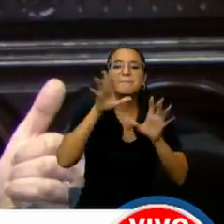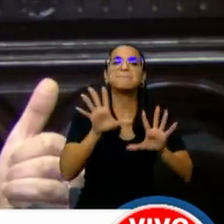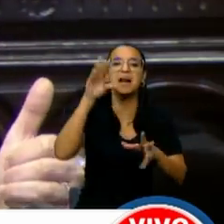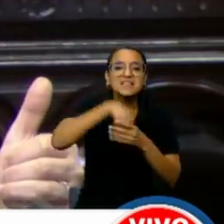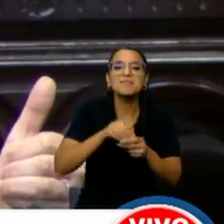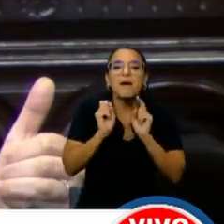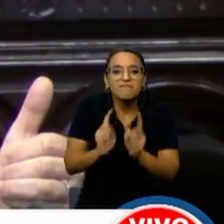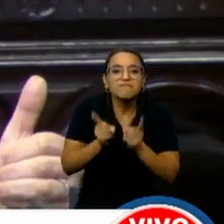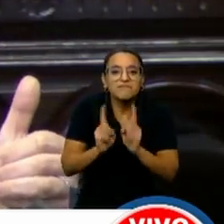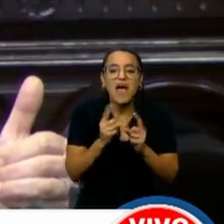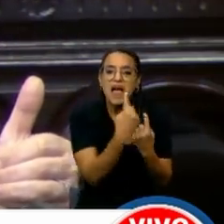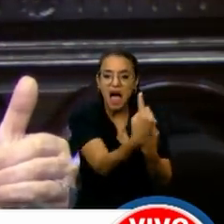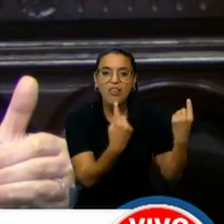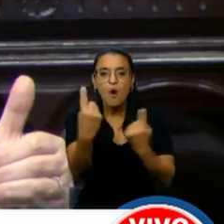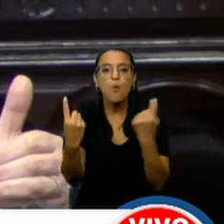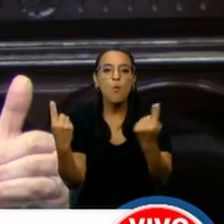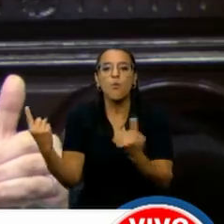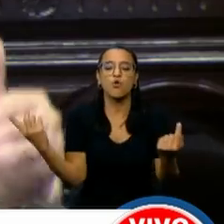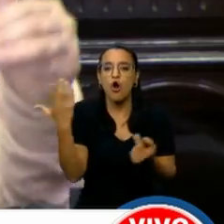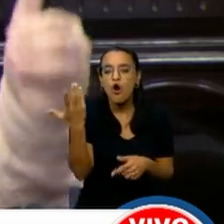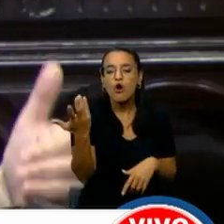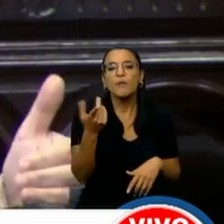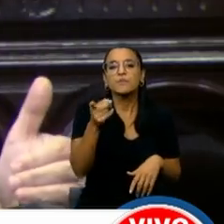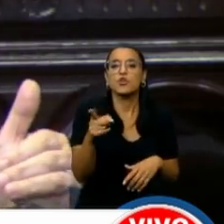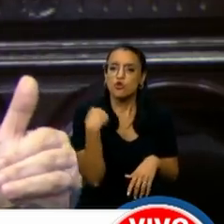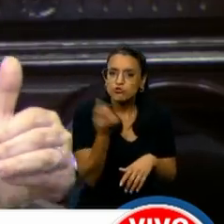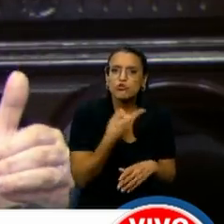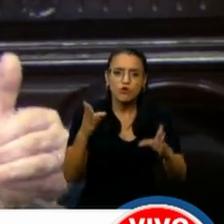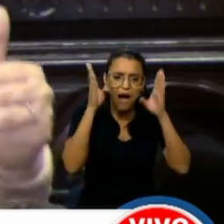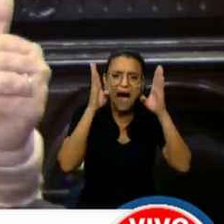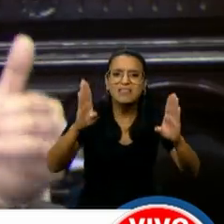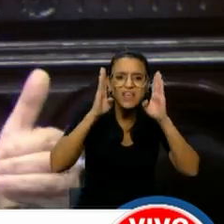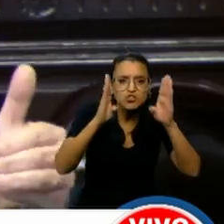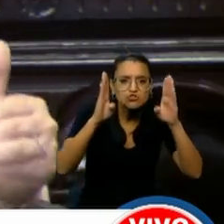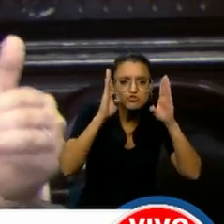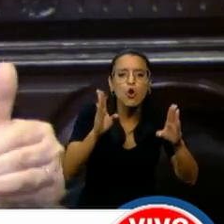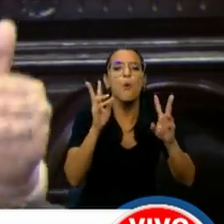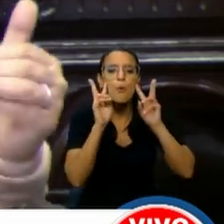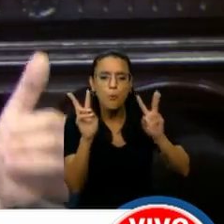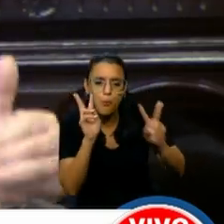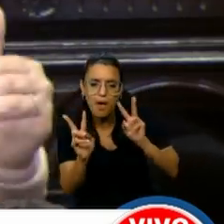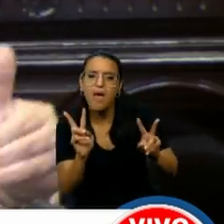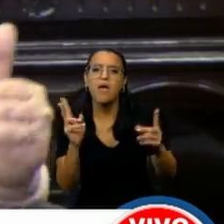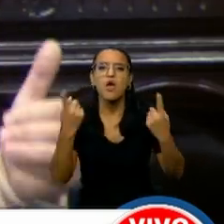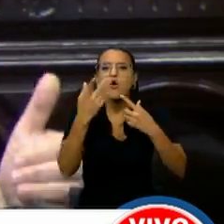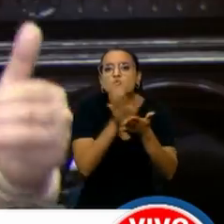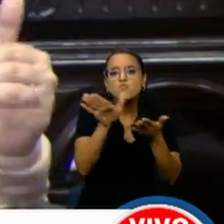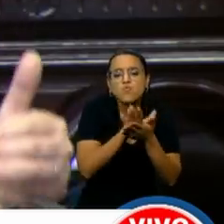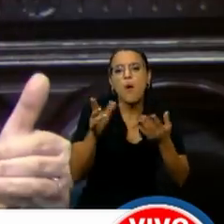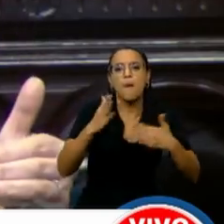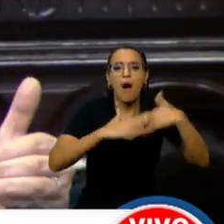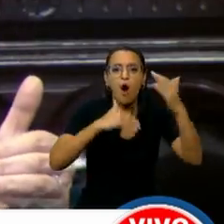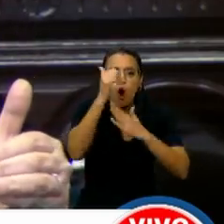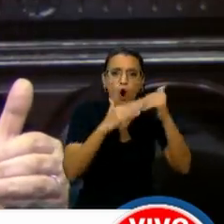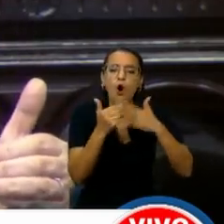y permanente de cada uno de nuestros gobiernos donde fuimos escuchados y pudimos rever o podemos incorporar nuevas obras que